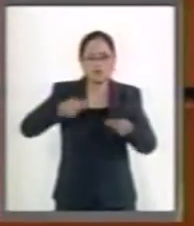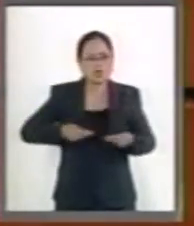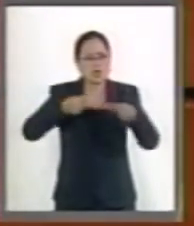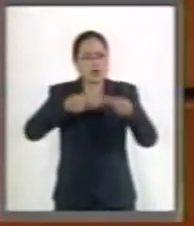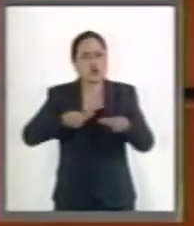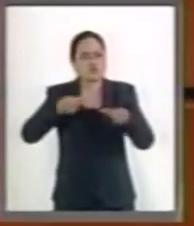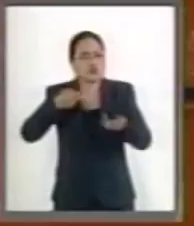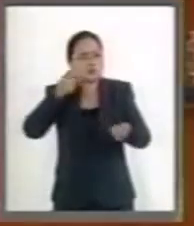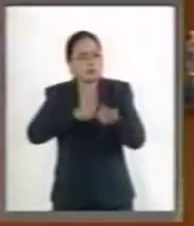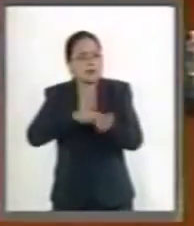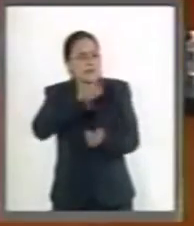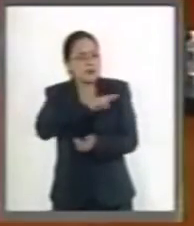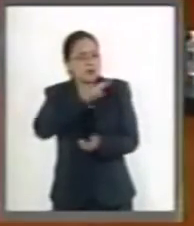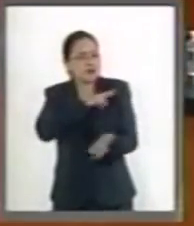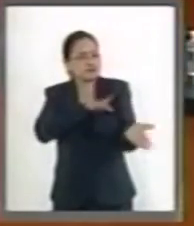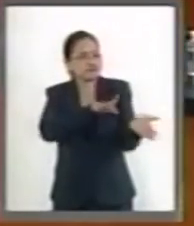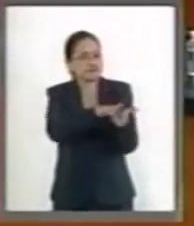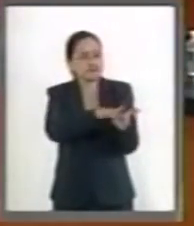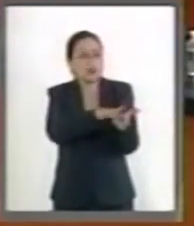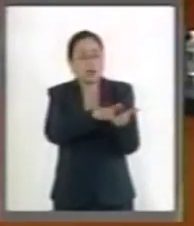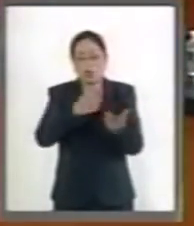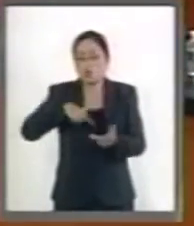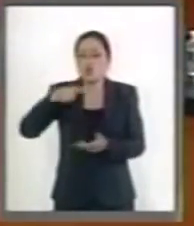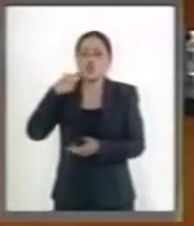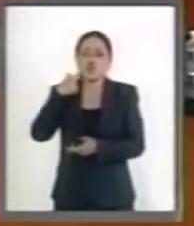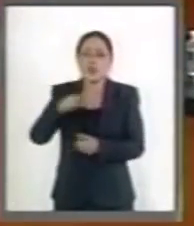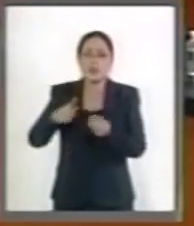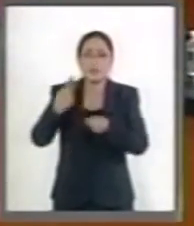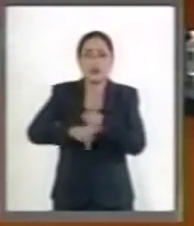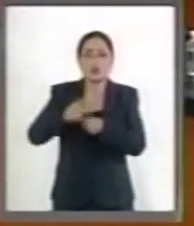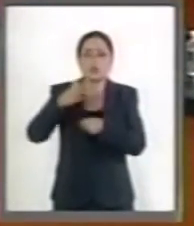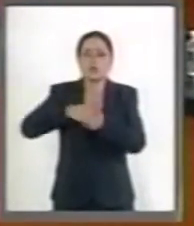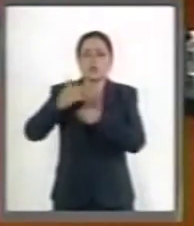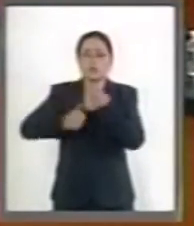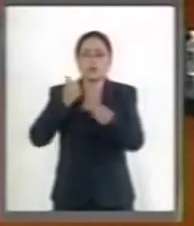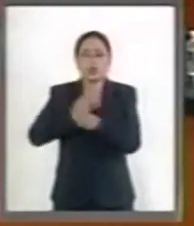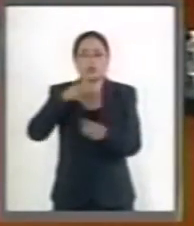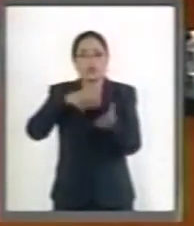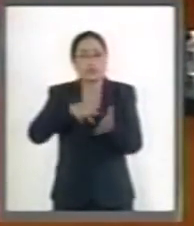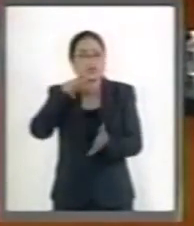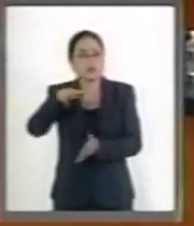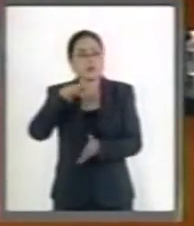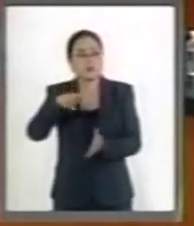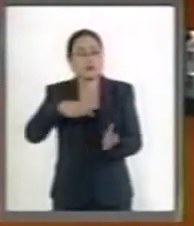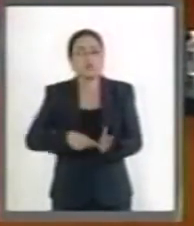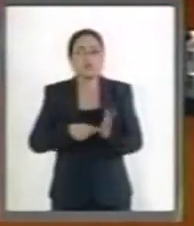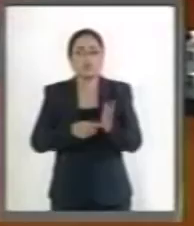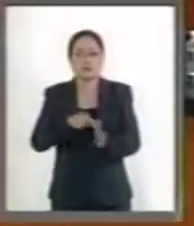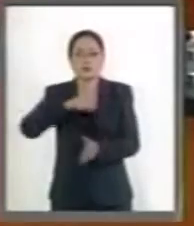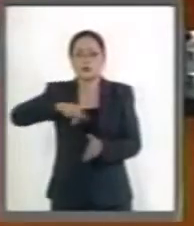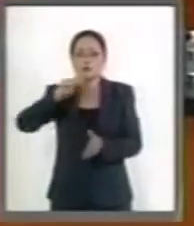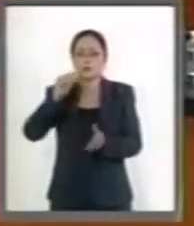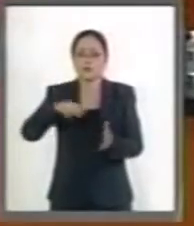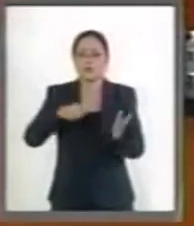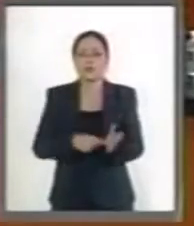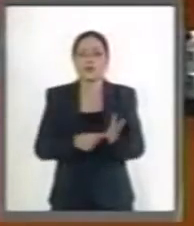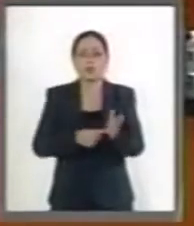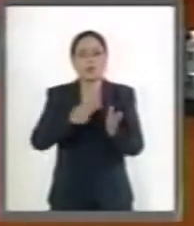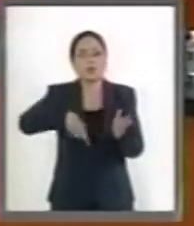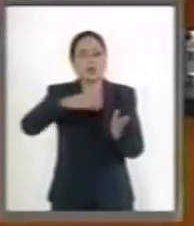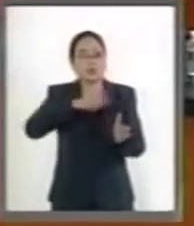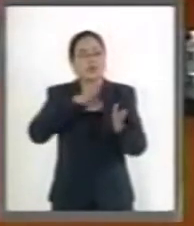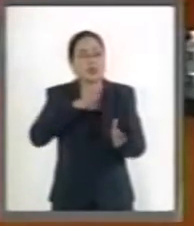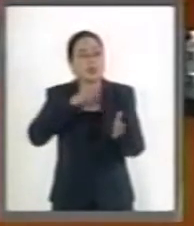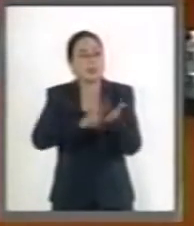los privados. No quiere correr el riesgo que en el 2018, como estaba planeado liberar este